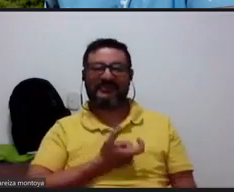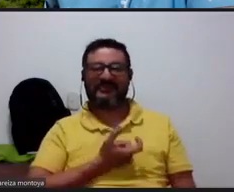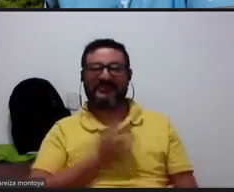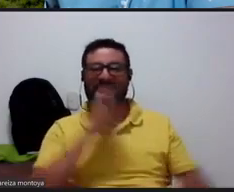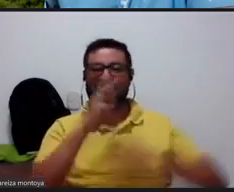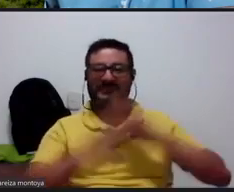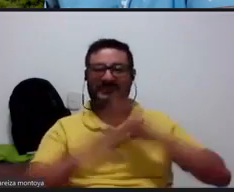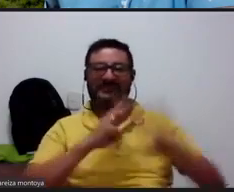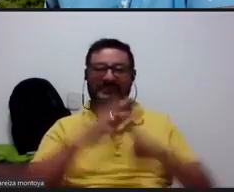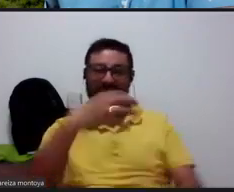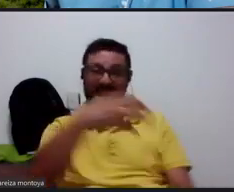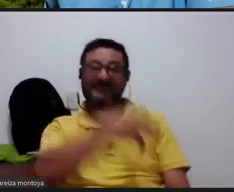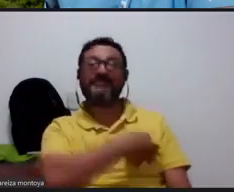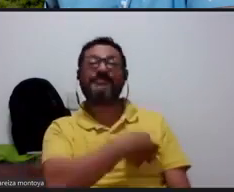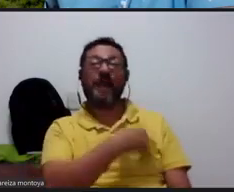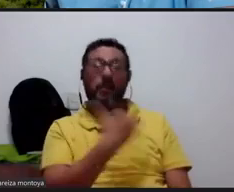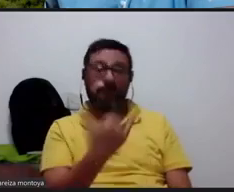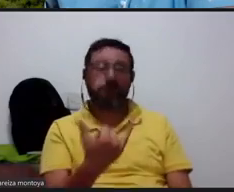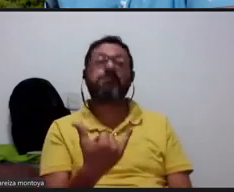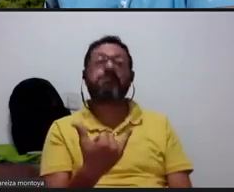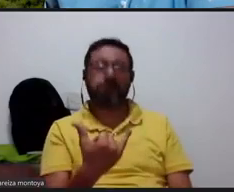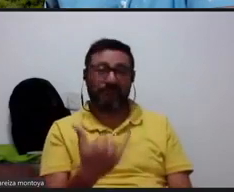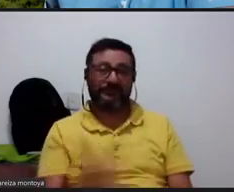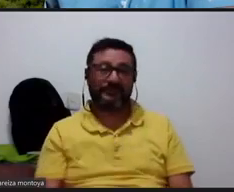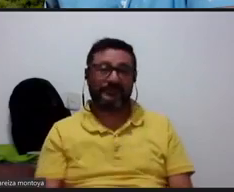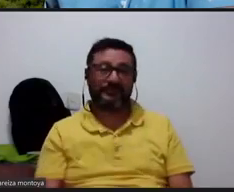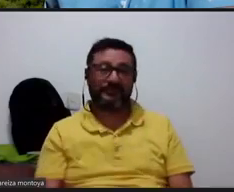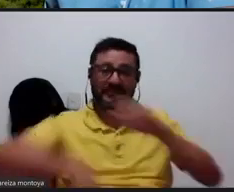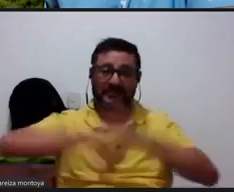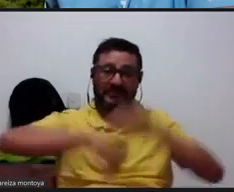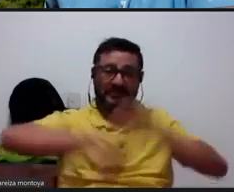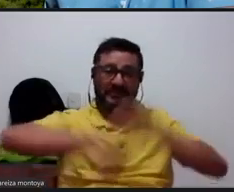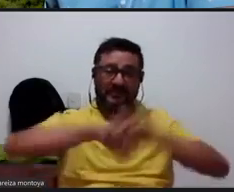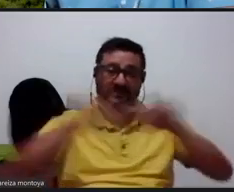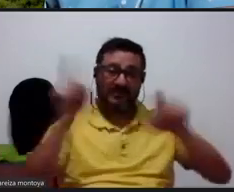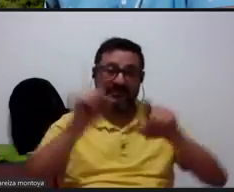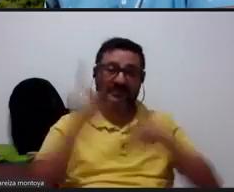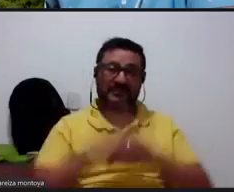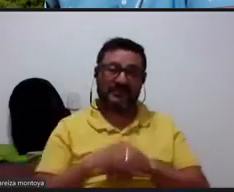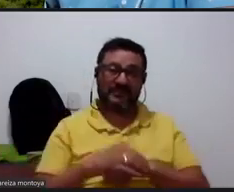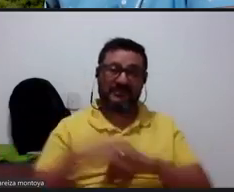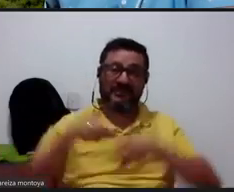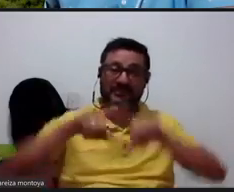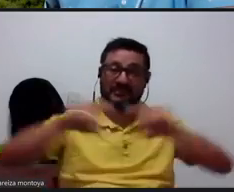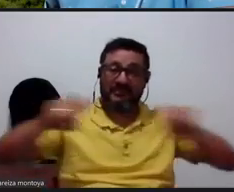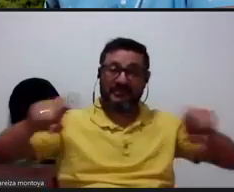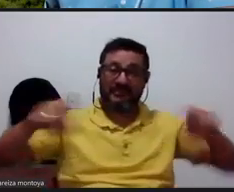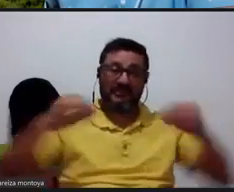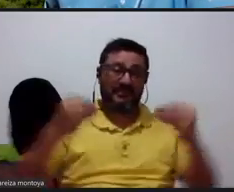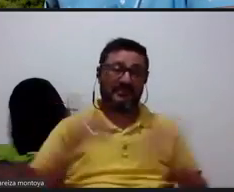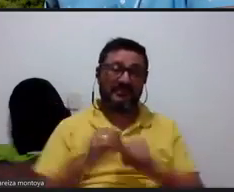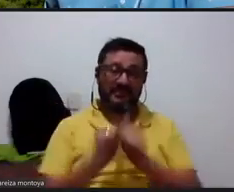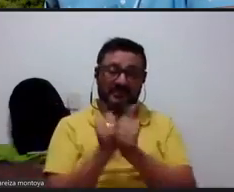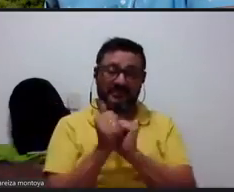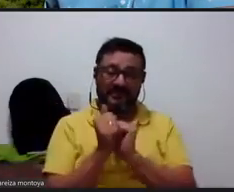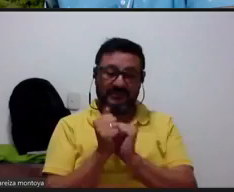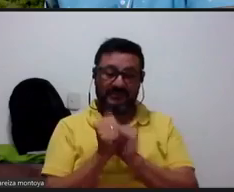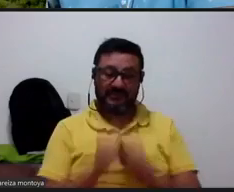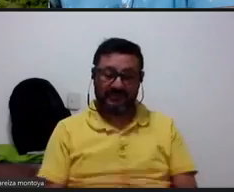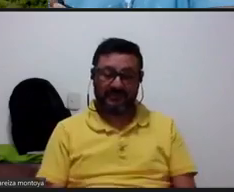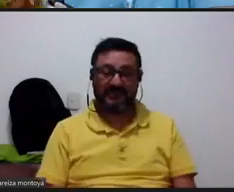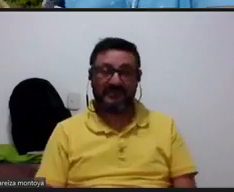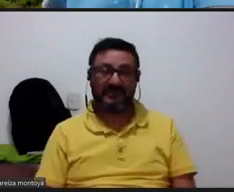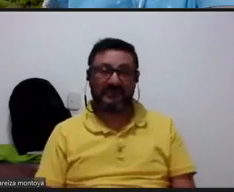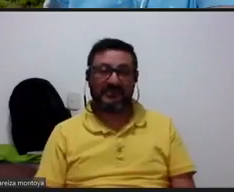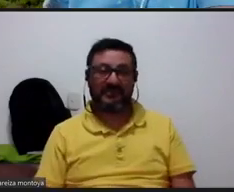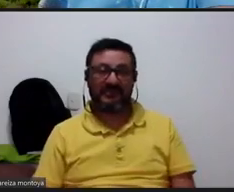mundiales? Un montón. Y no estamos hablando de fútbol. Y en todas las modalidades. Y en muchísimos deportes. En todas las categorías. Y en muchísimos